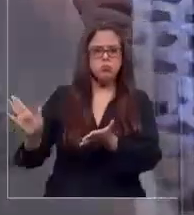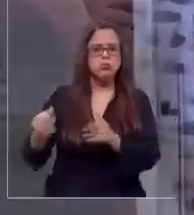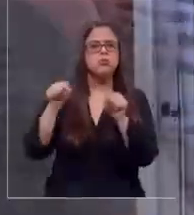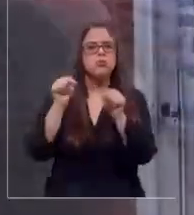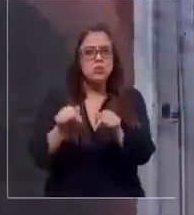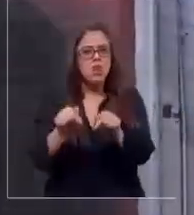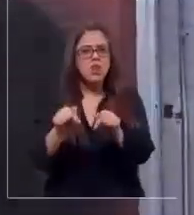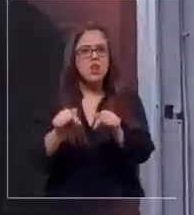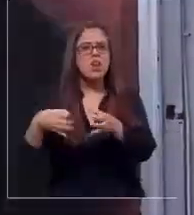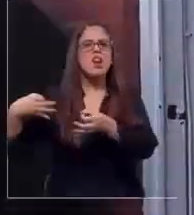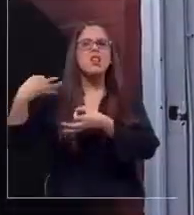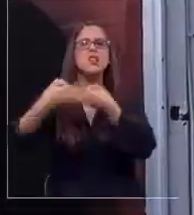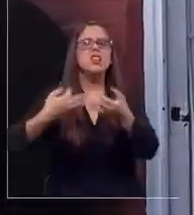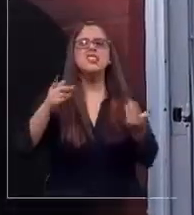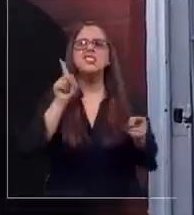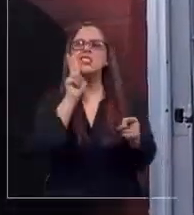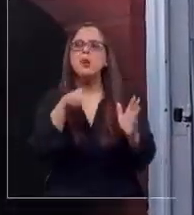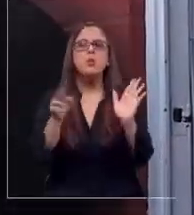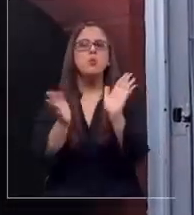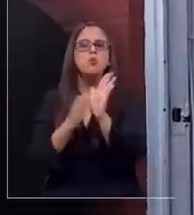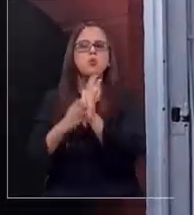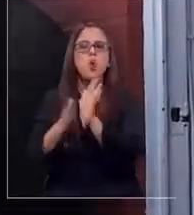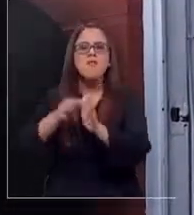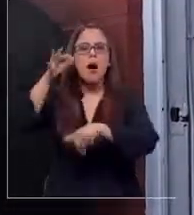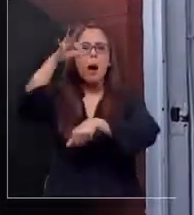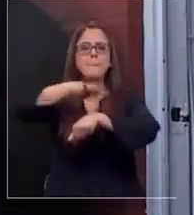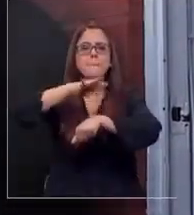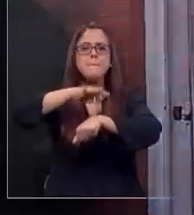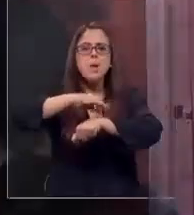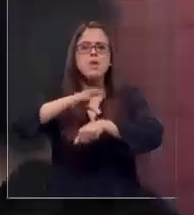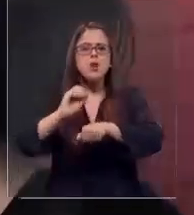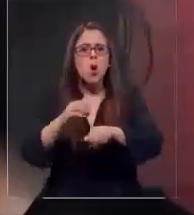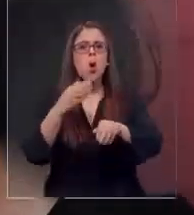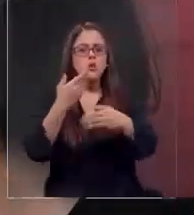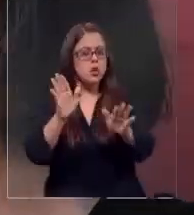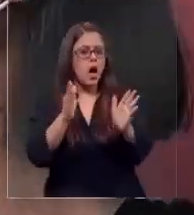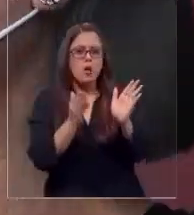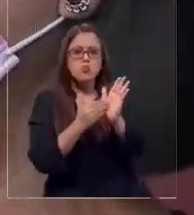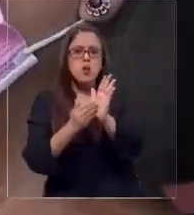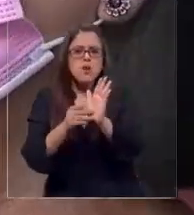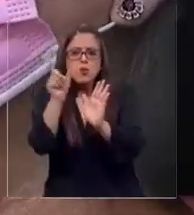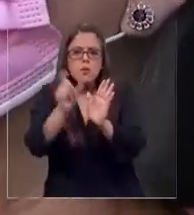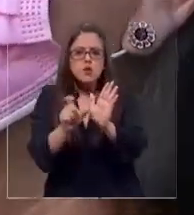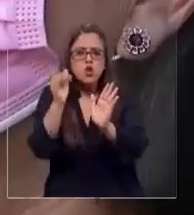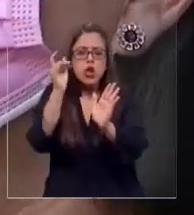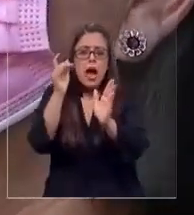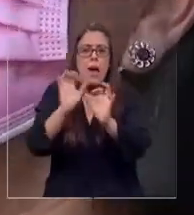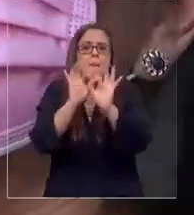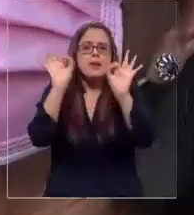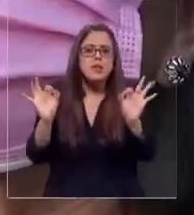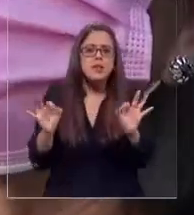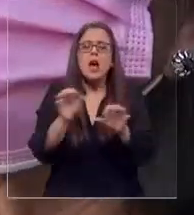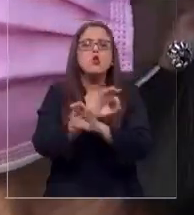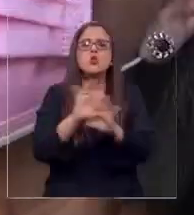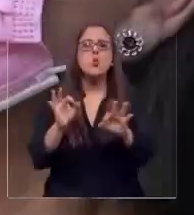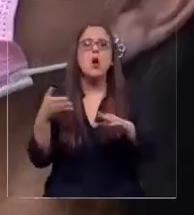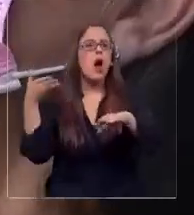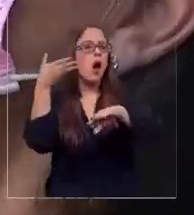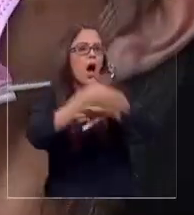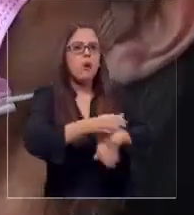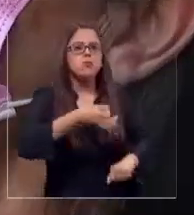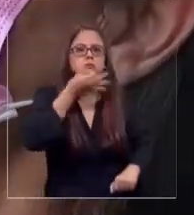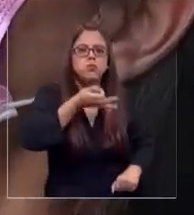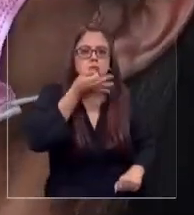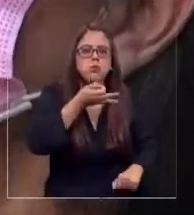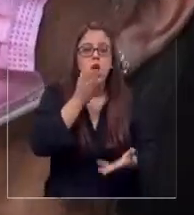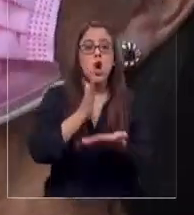llegaron, dicen, sin ningún antecedente médico o el respaldo de un especialista. Aseguran que nunca fueron citados a declarar.